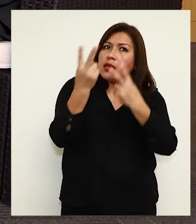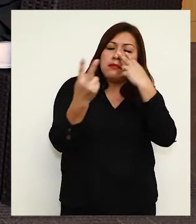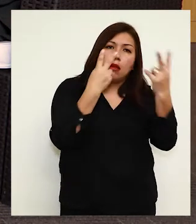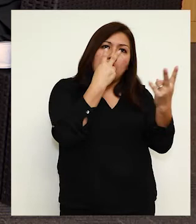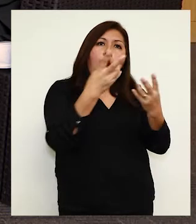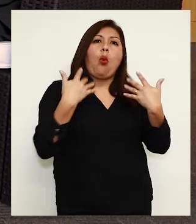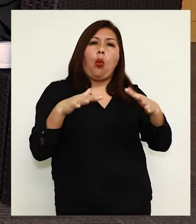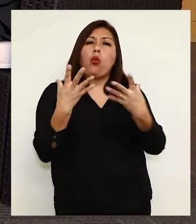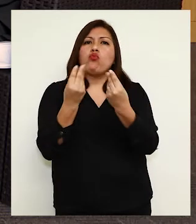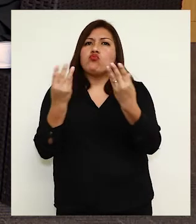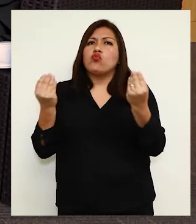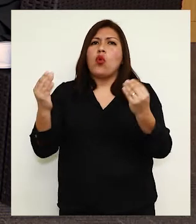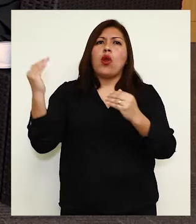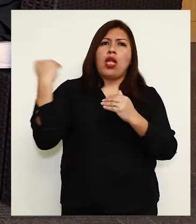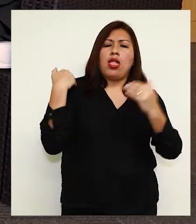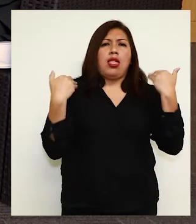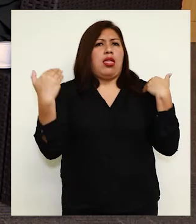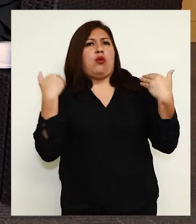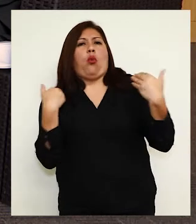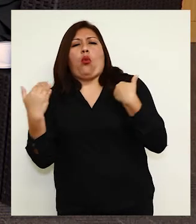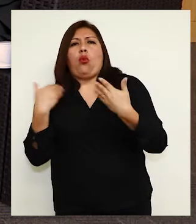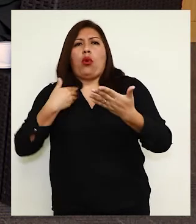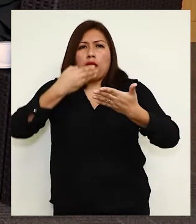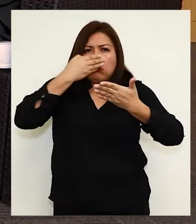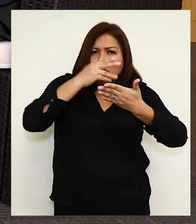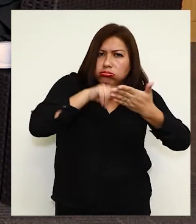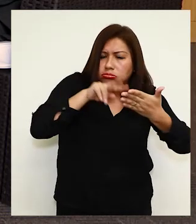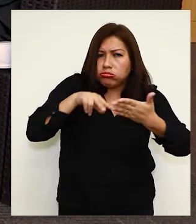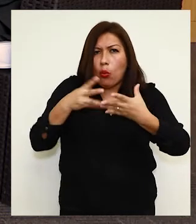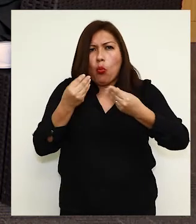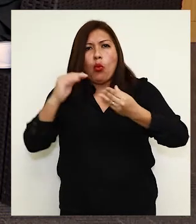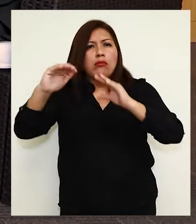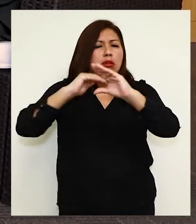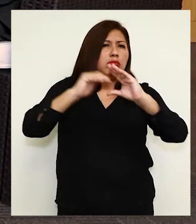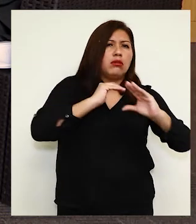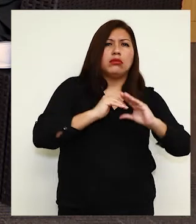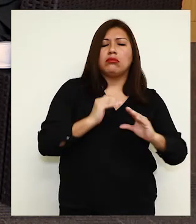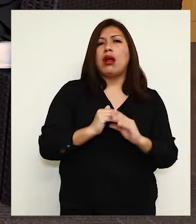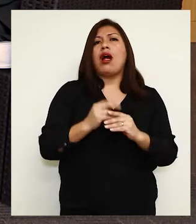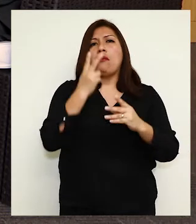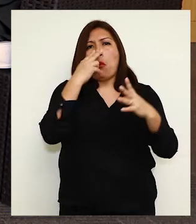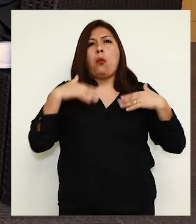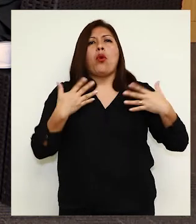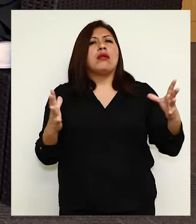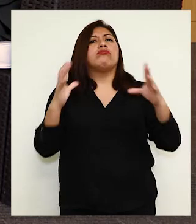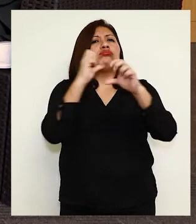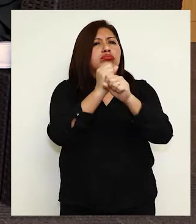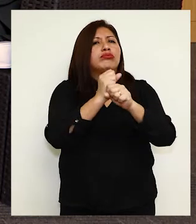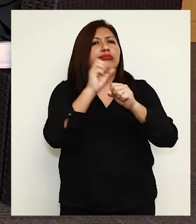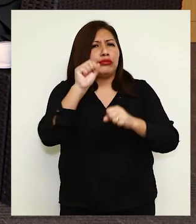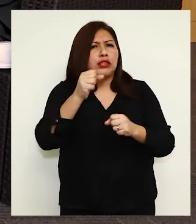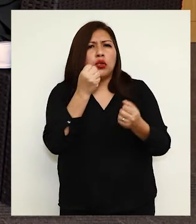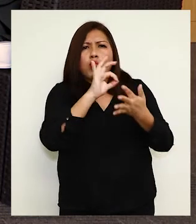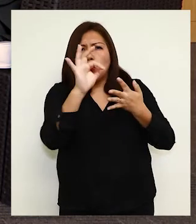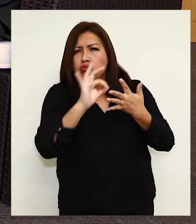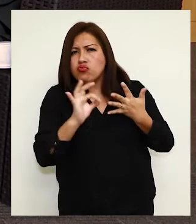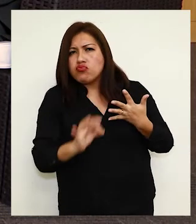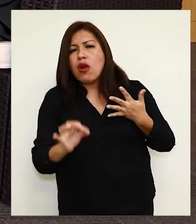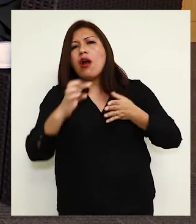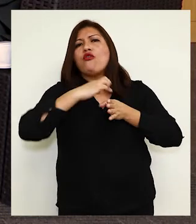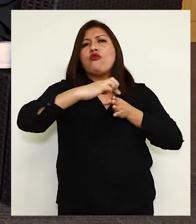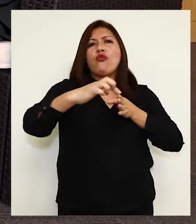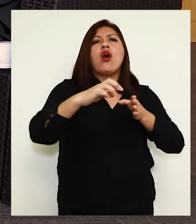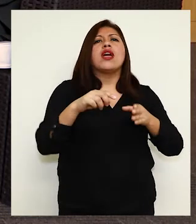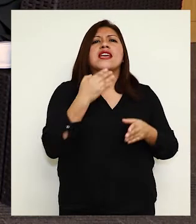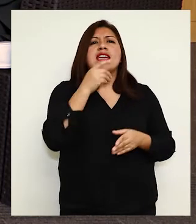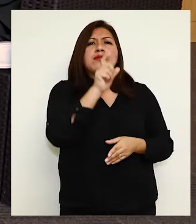demanda que hemos venido recibiendo, hemos podido concretar e incrementar el número de profesionales